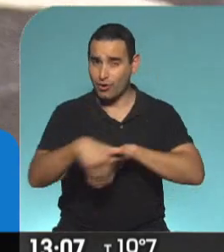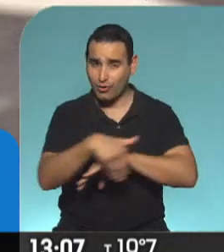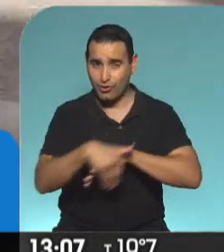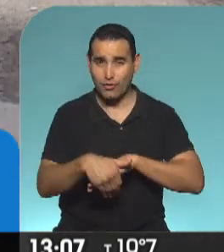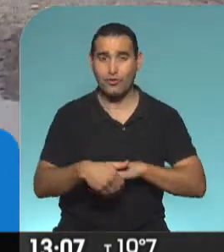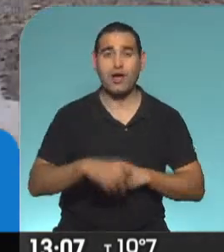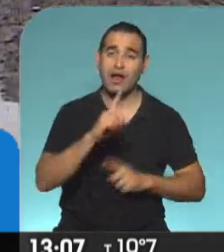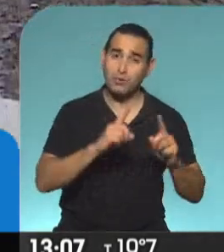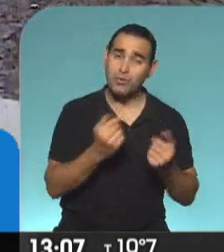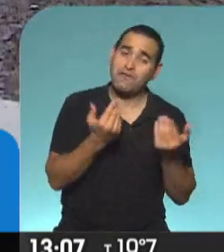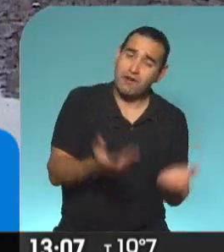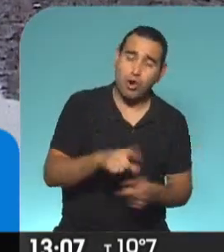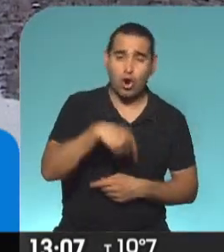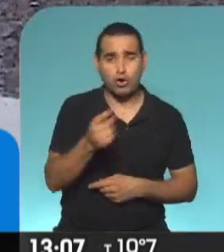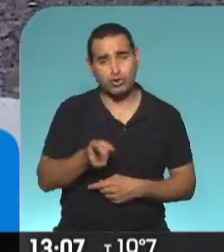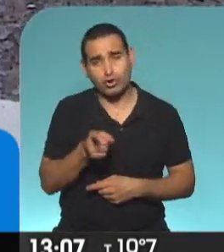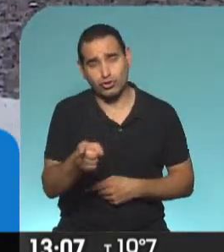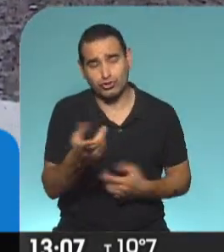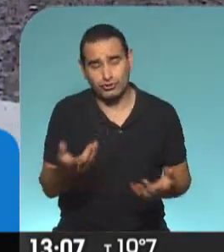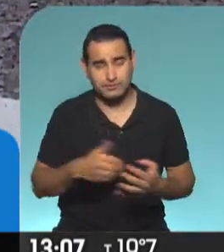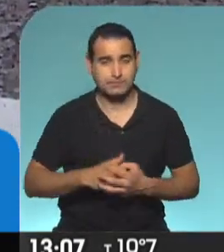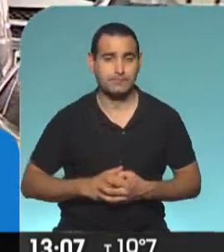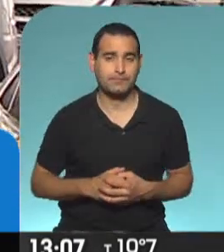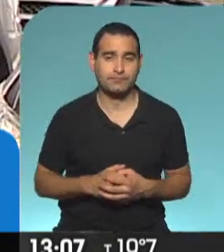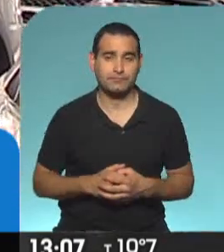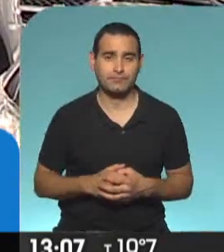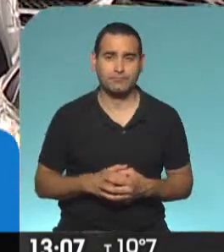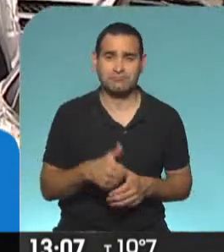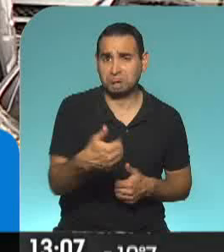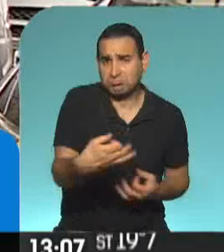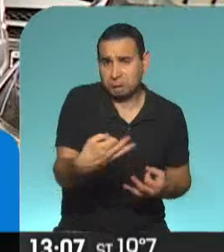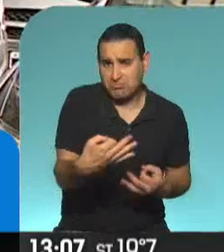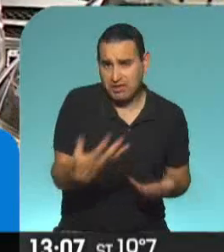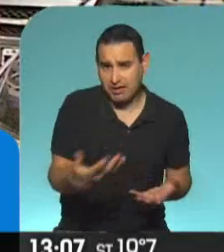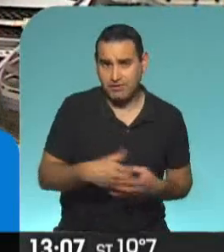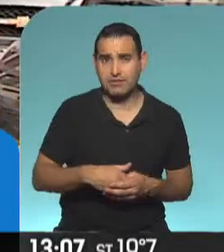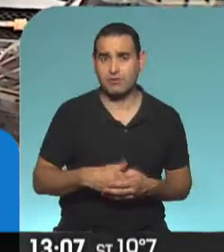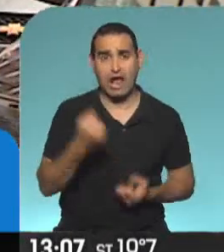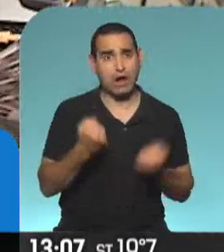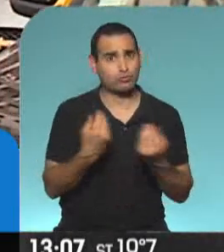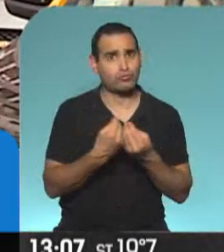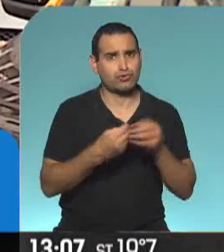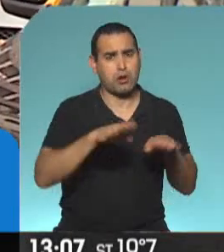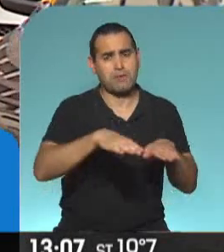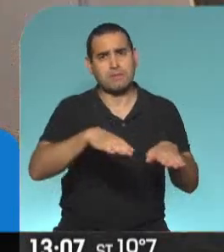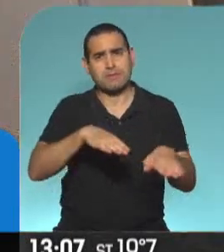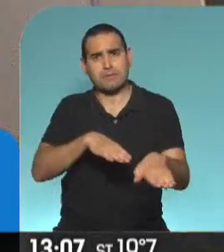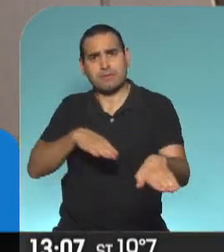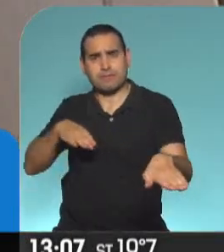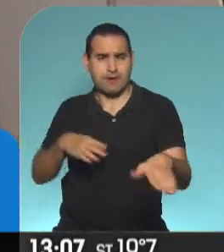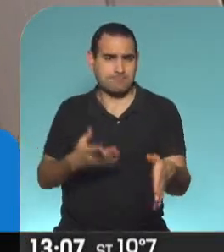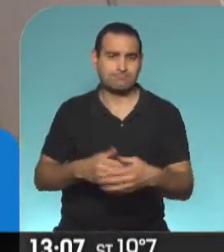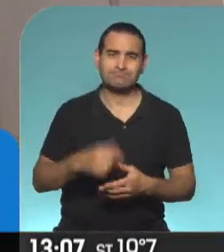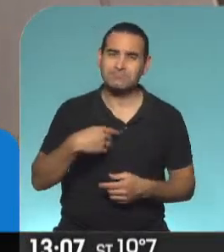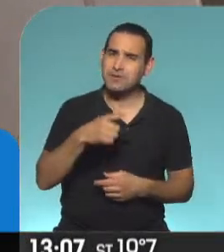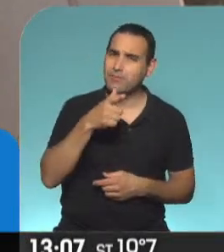sus voces a favor y en contra entre los usuarios. No, está bien, porque estaciona un montón de autos acá, así que para mí está bien. Me parece